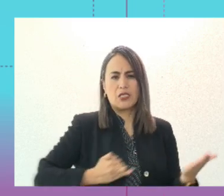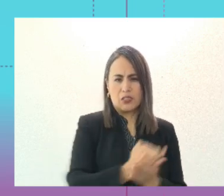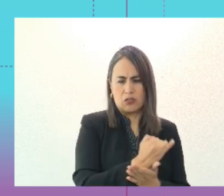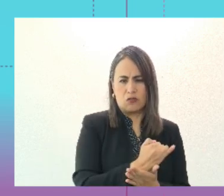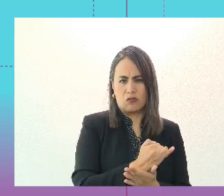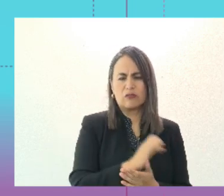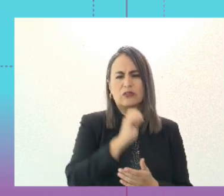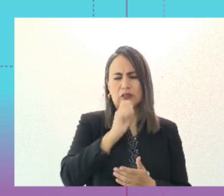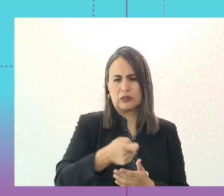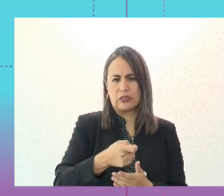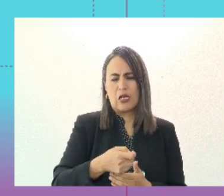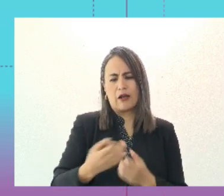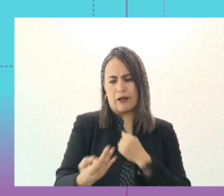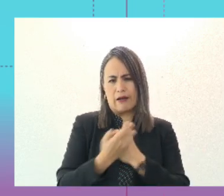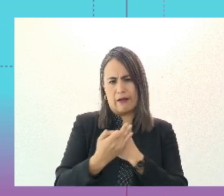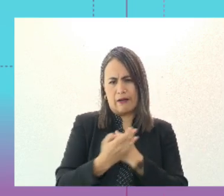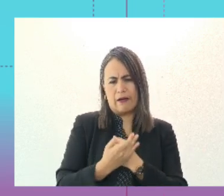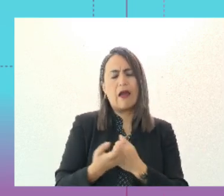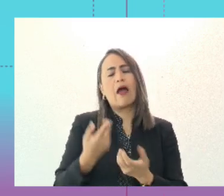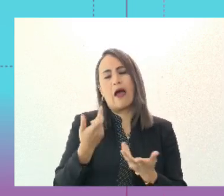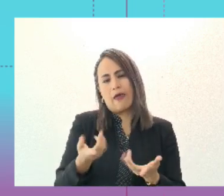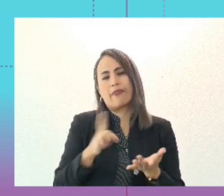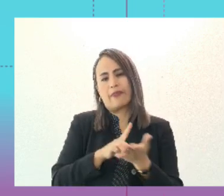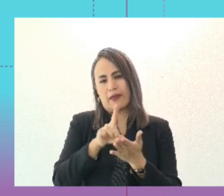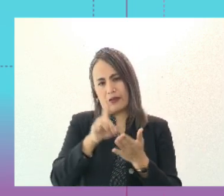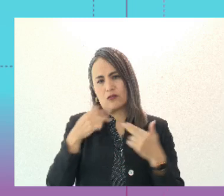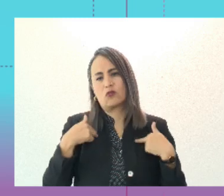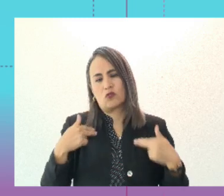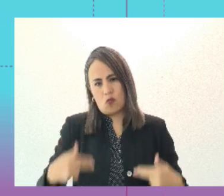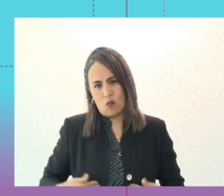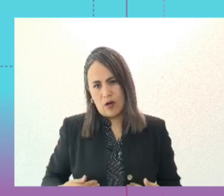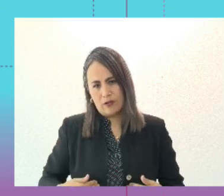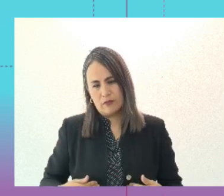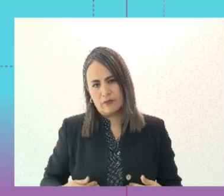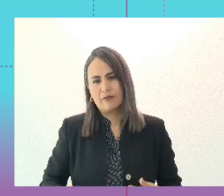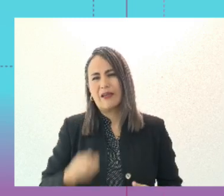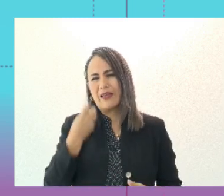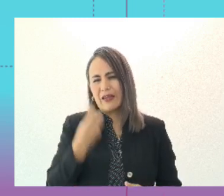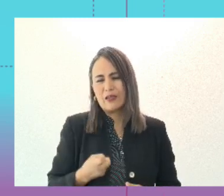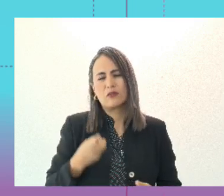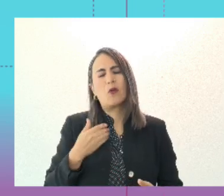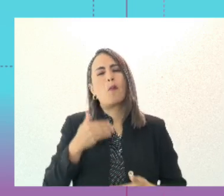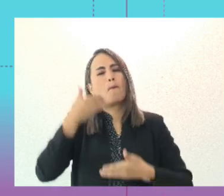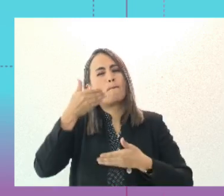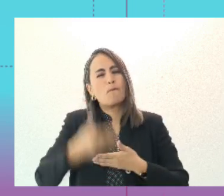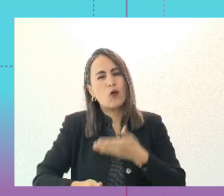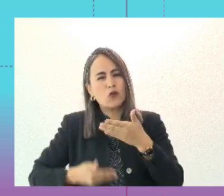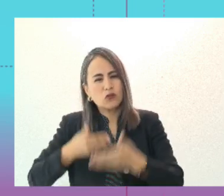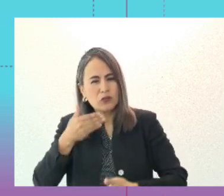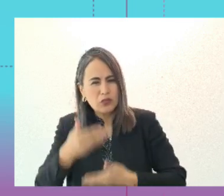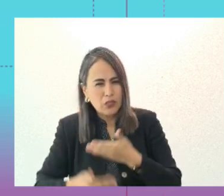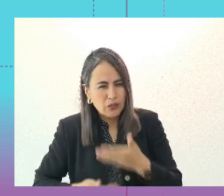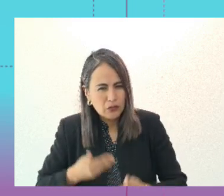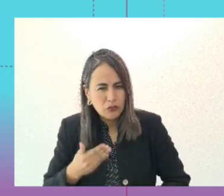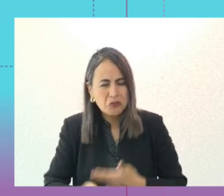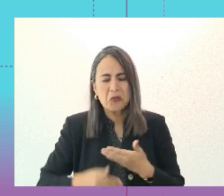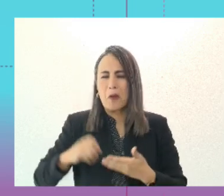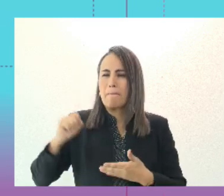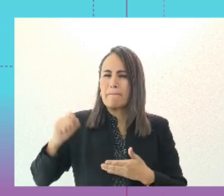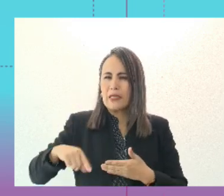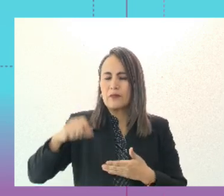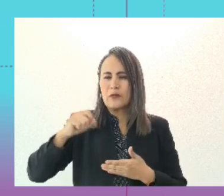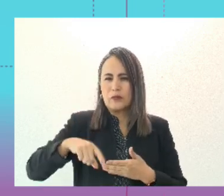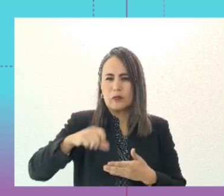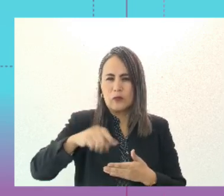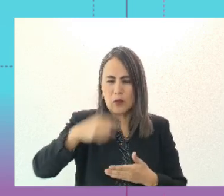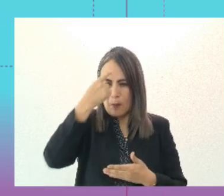humanos. A través de los derechos humanos es como se va construyendo procesos mecánicos para participar